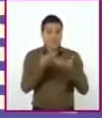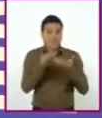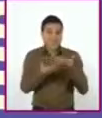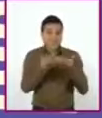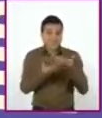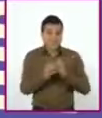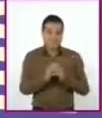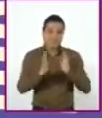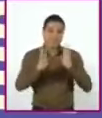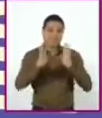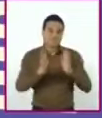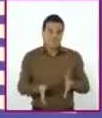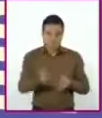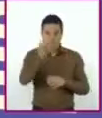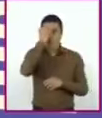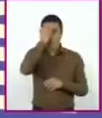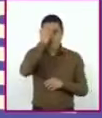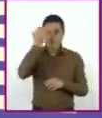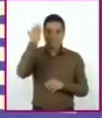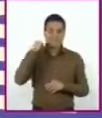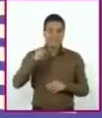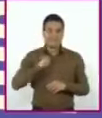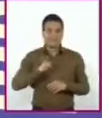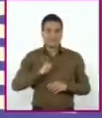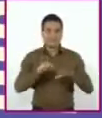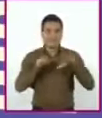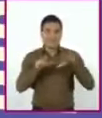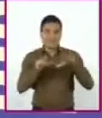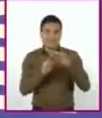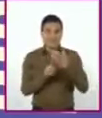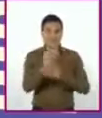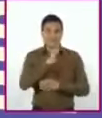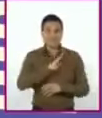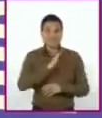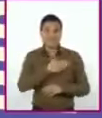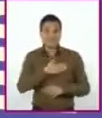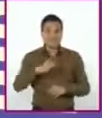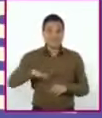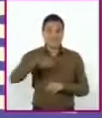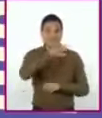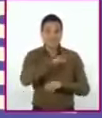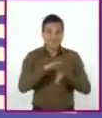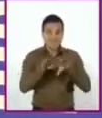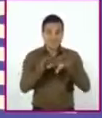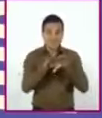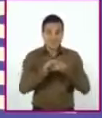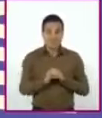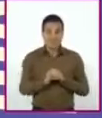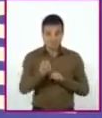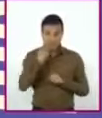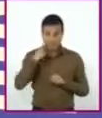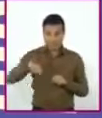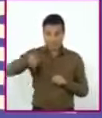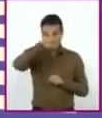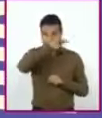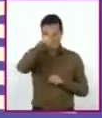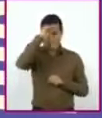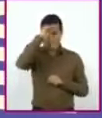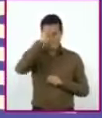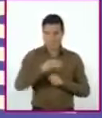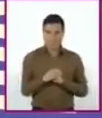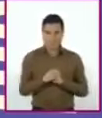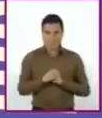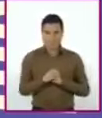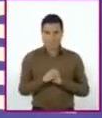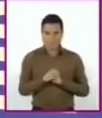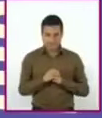Nueva España en el siglo XVII y les sugiero que reflexionen en lo siguiente. ¿Qué oportunidades consideran